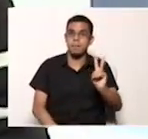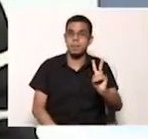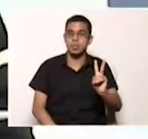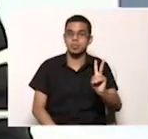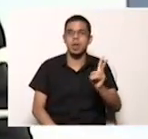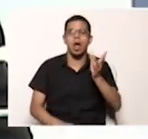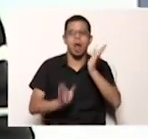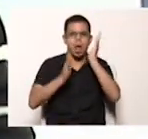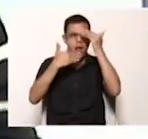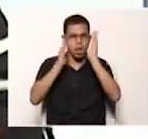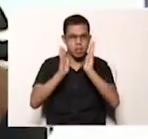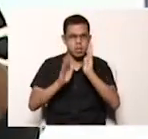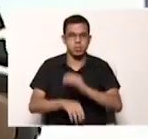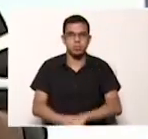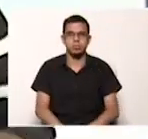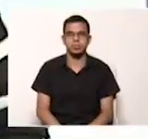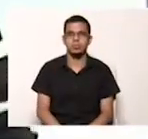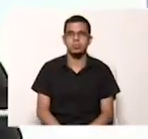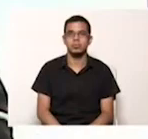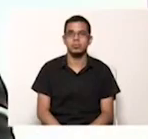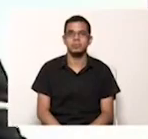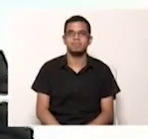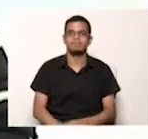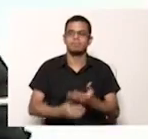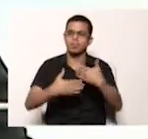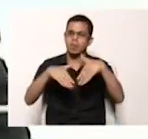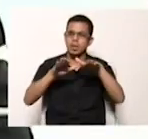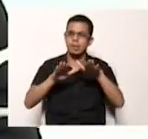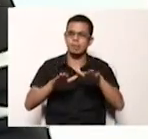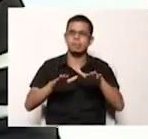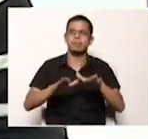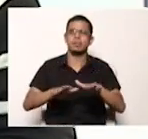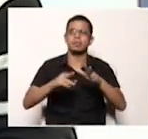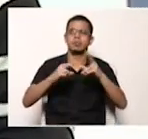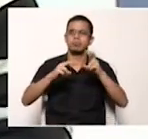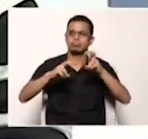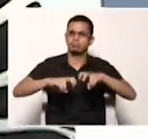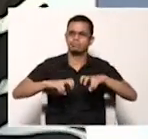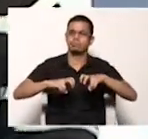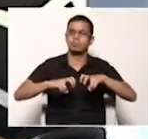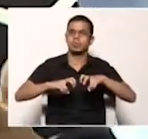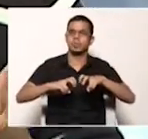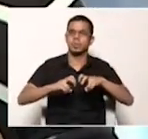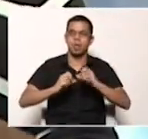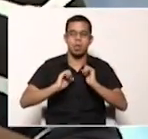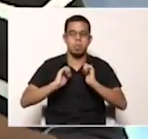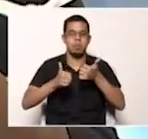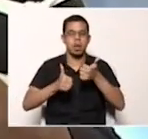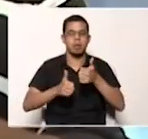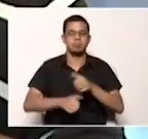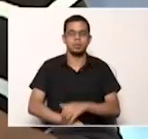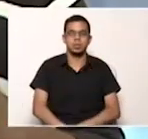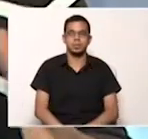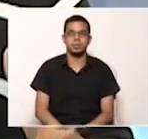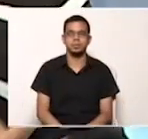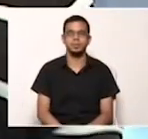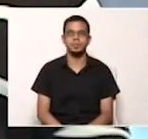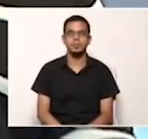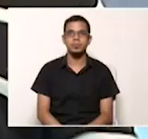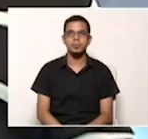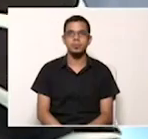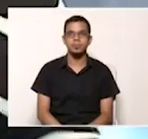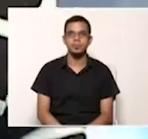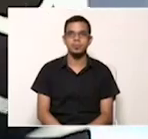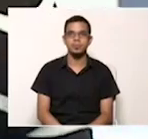pantallas. Sentados en casa, con papel y lápiz, tomar apuntes para entonces dar inicio a esta clase. Antes de comenzar, Jocelyn,